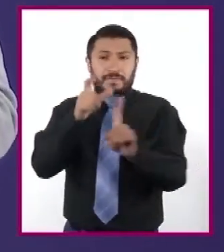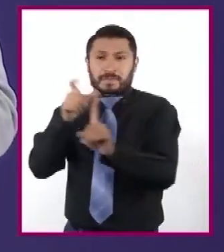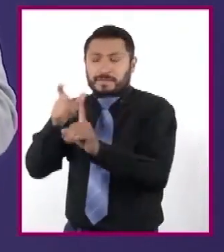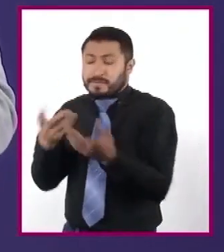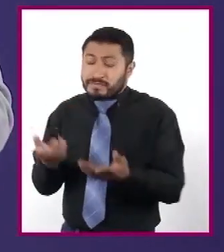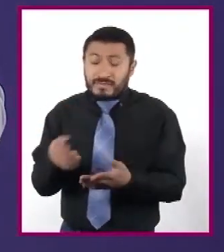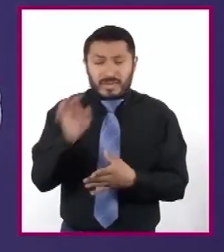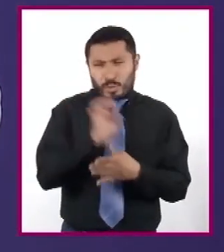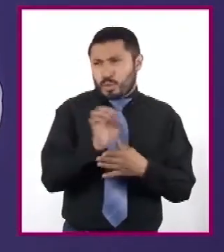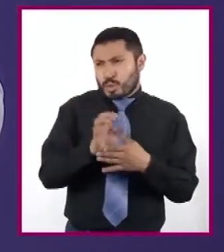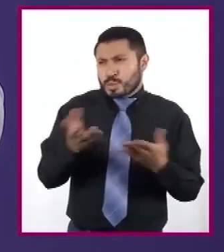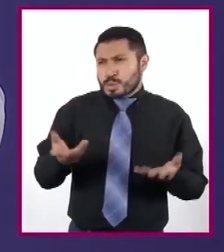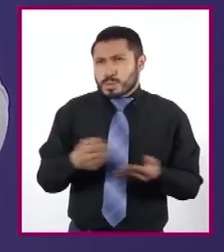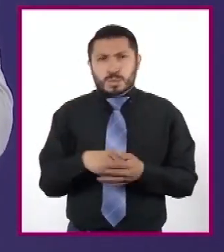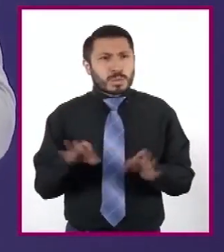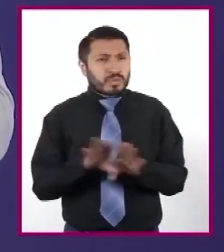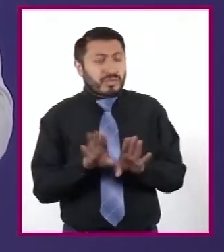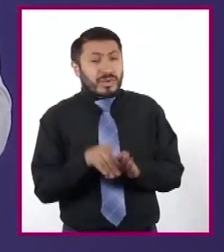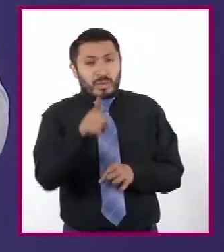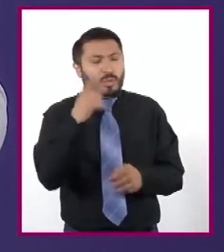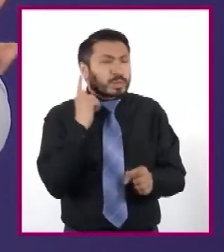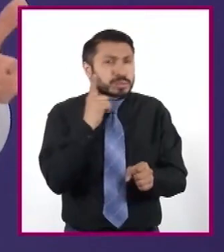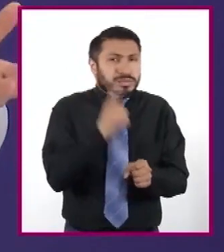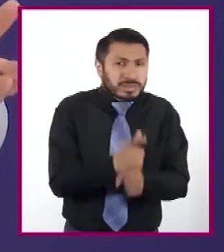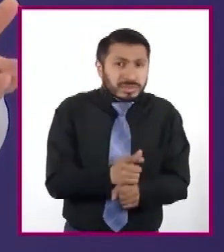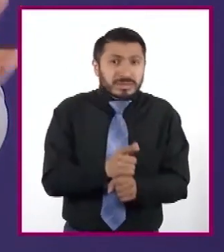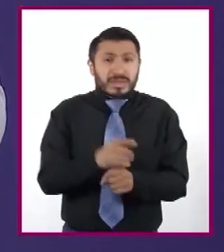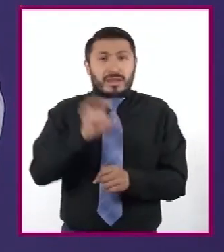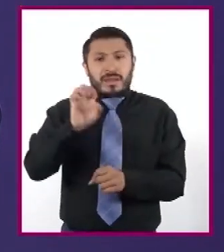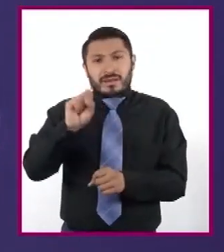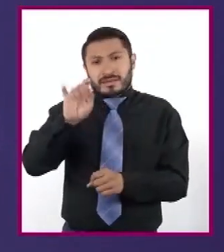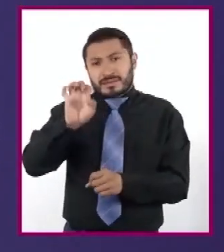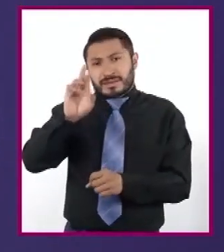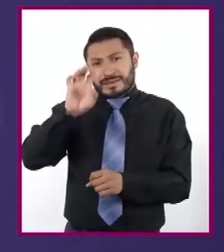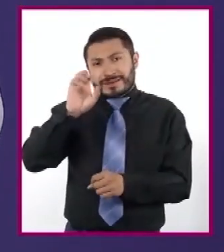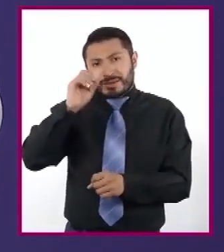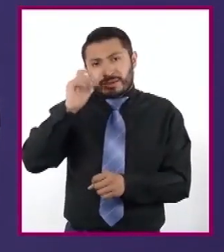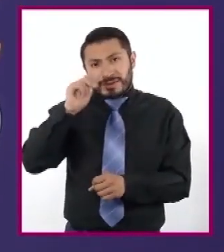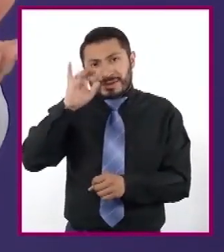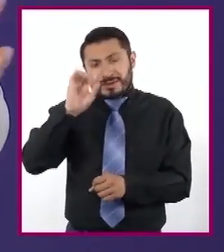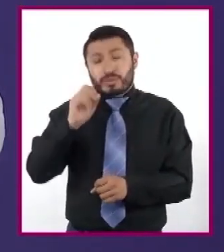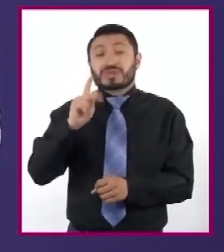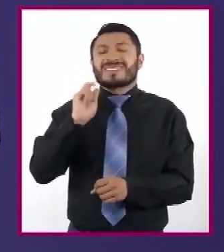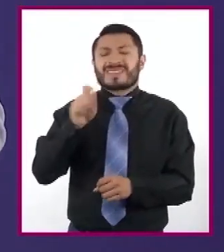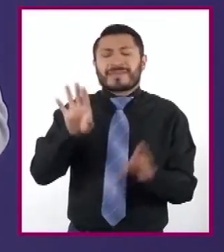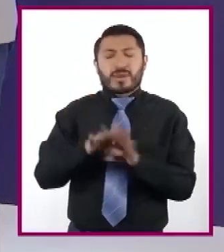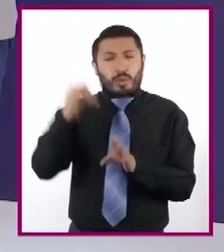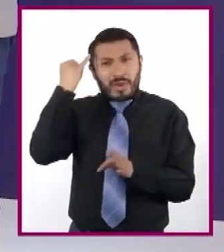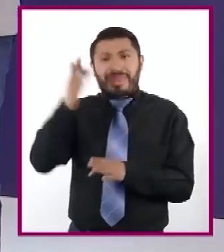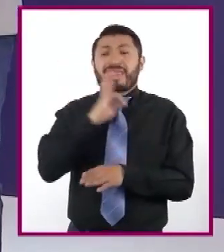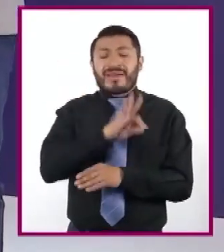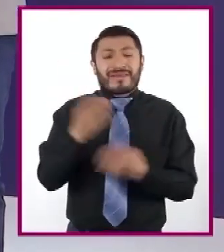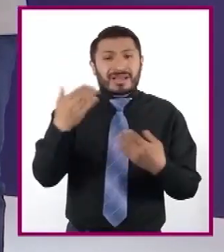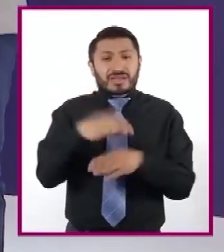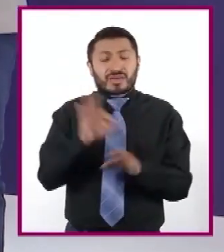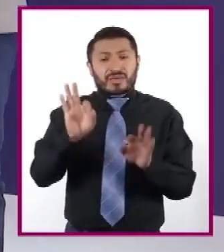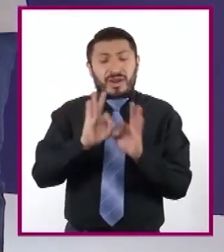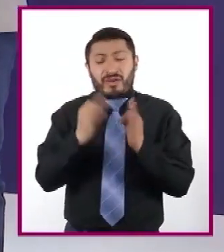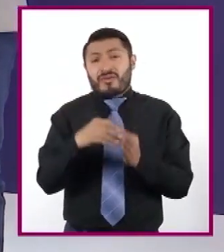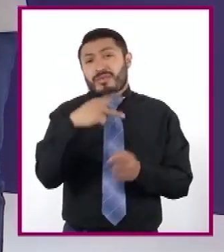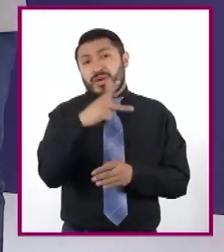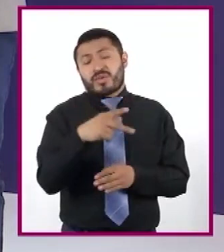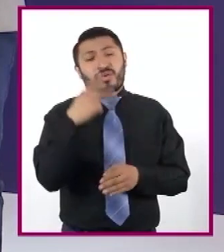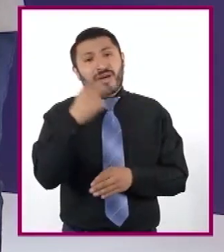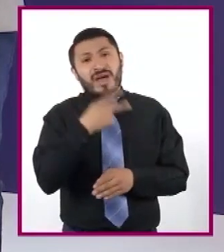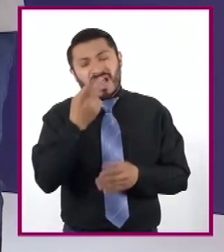Entonces, ¿cómo identificar los estereotipos formados por el estilo del habla? Los